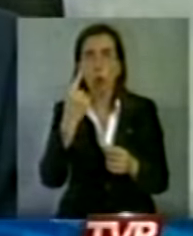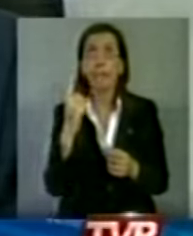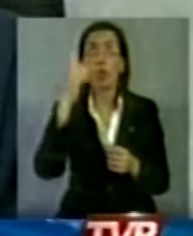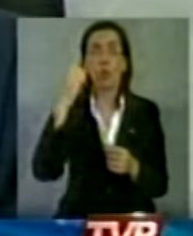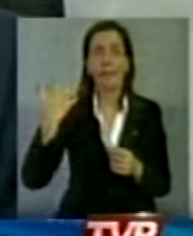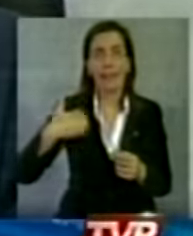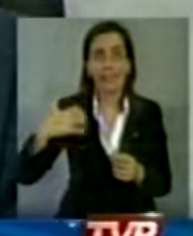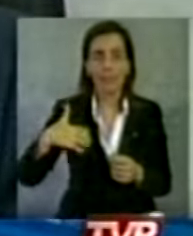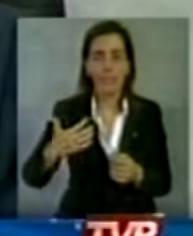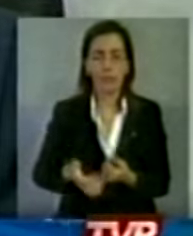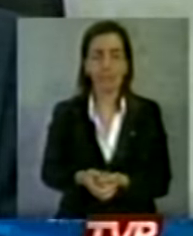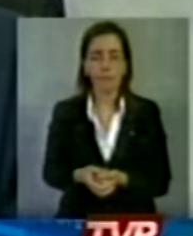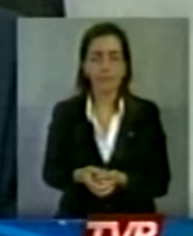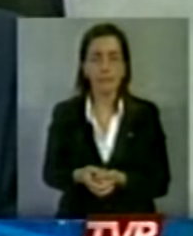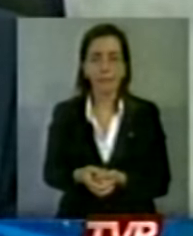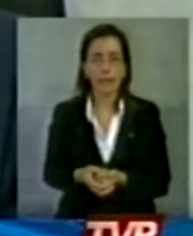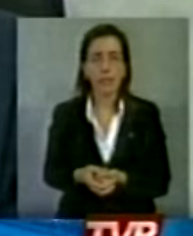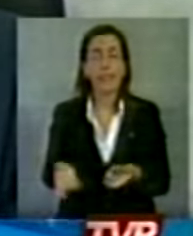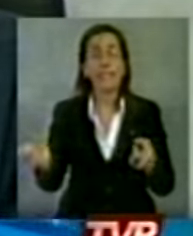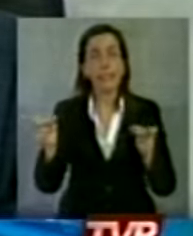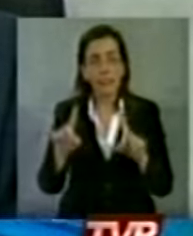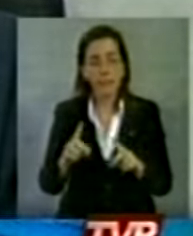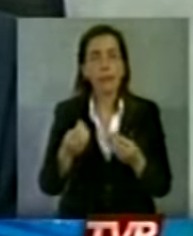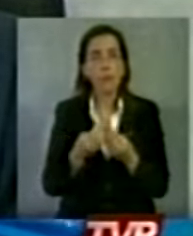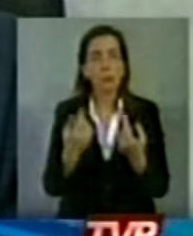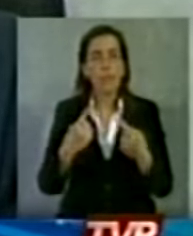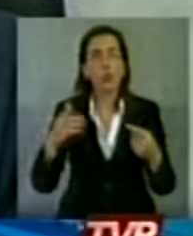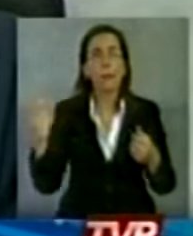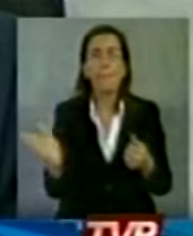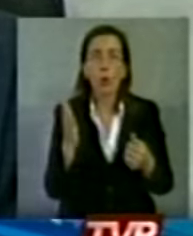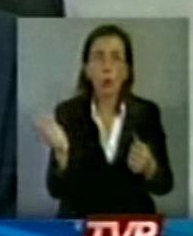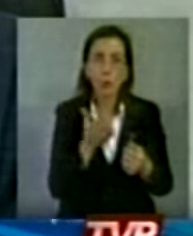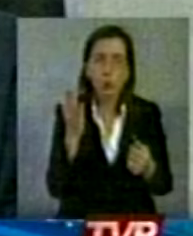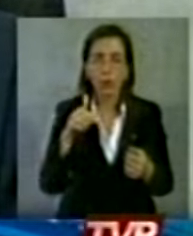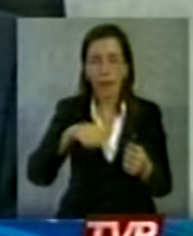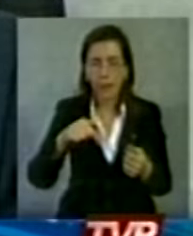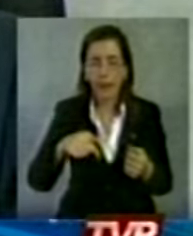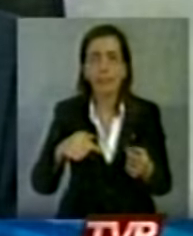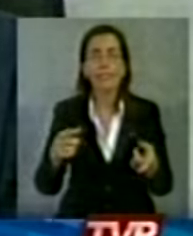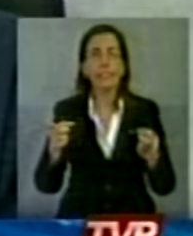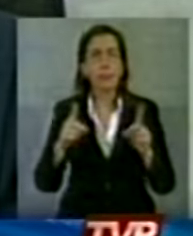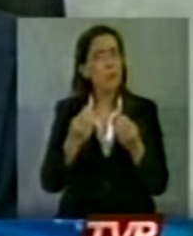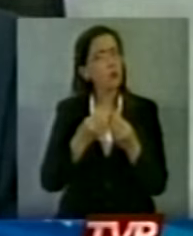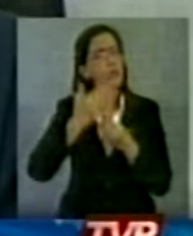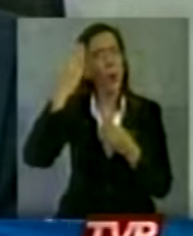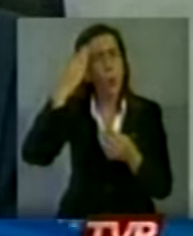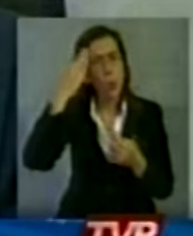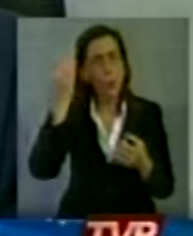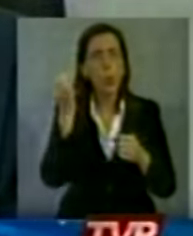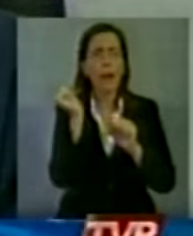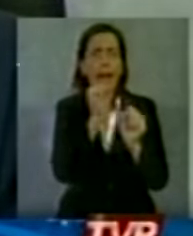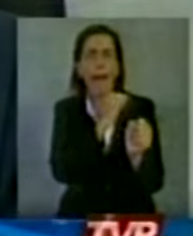argentino. Además de actividad productiva, nuestra provincia fue siempre cultura,